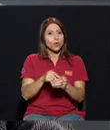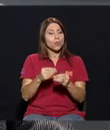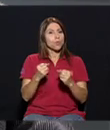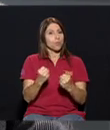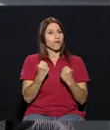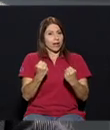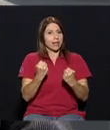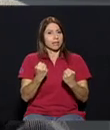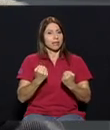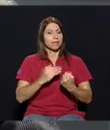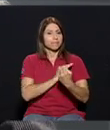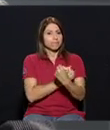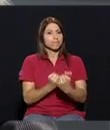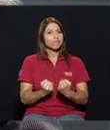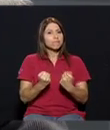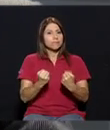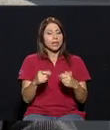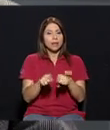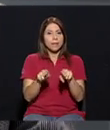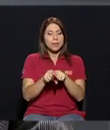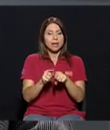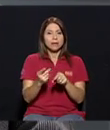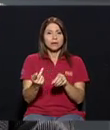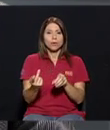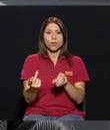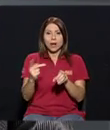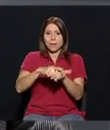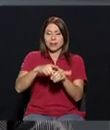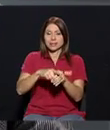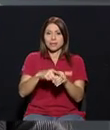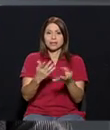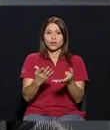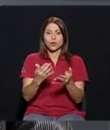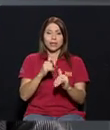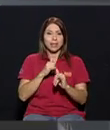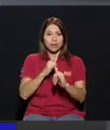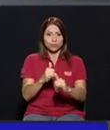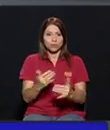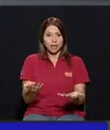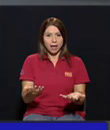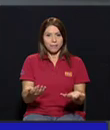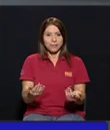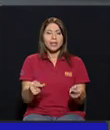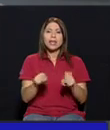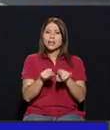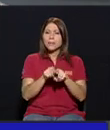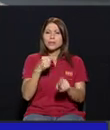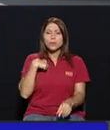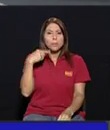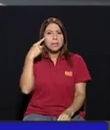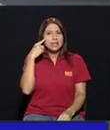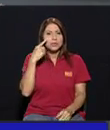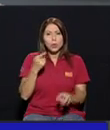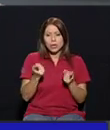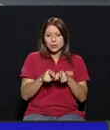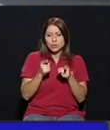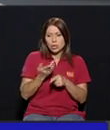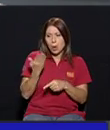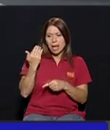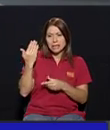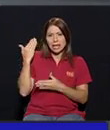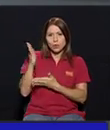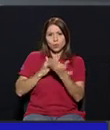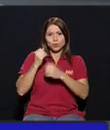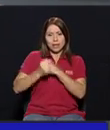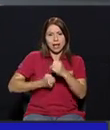participación muy valiente, una participación también, digamos, de denuncia, y también pienso lo que sucedió hace